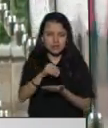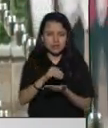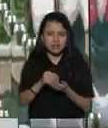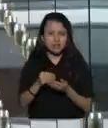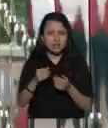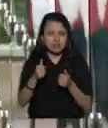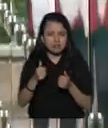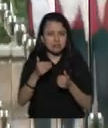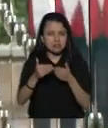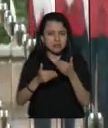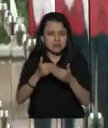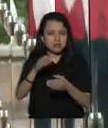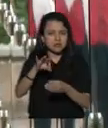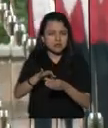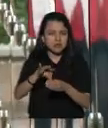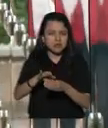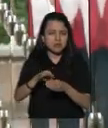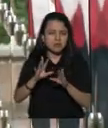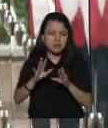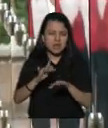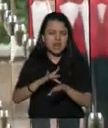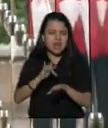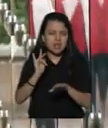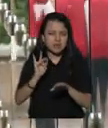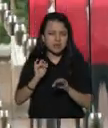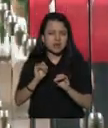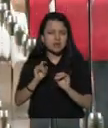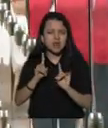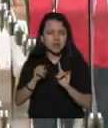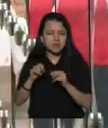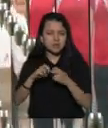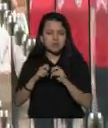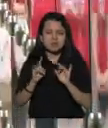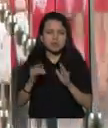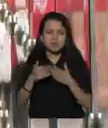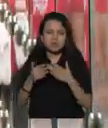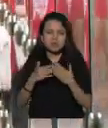mañana. Noticias desde Barranquilla con Jorge Castro, Noticentro 1, CMI.